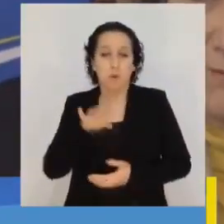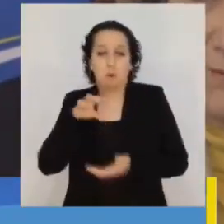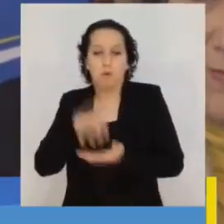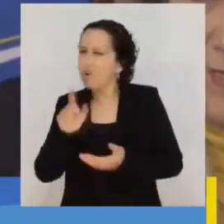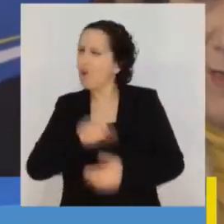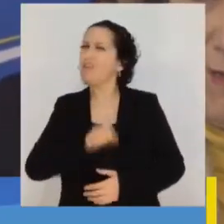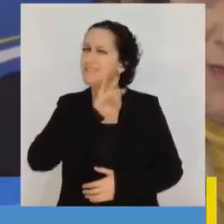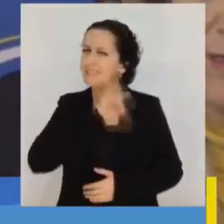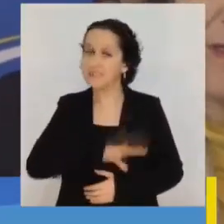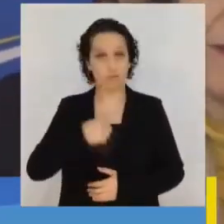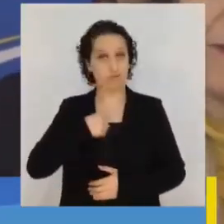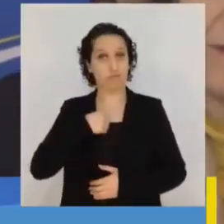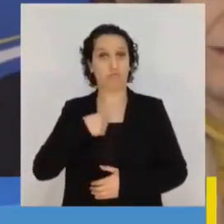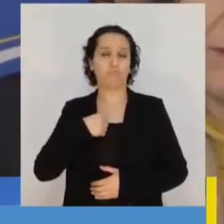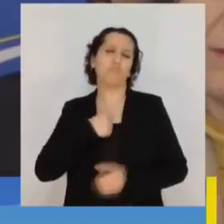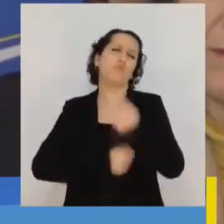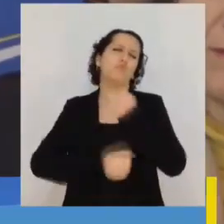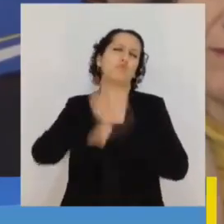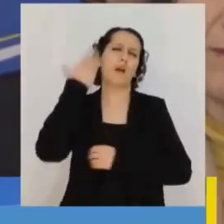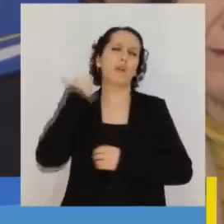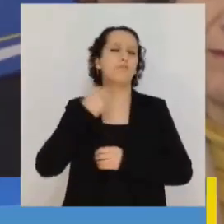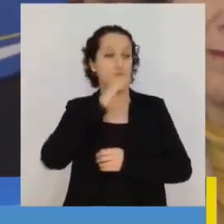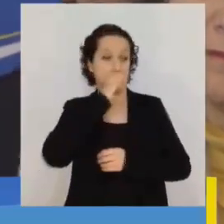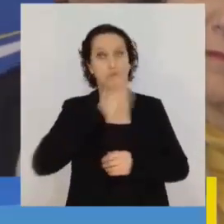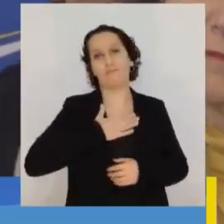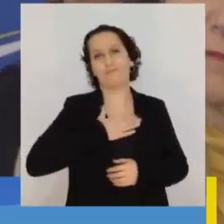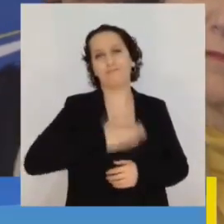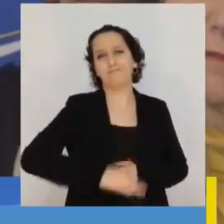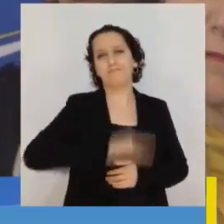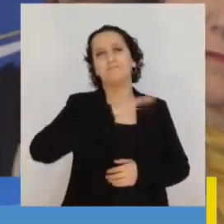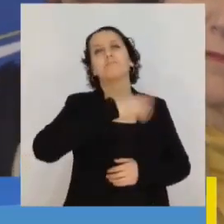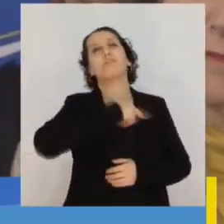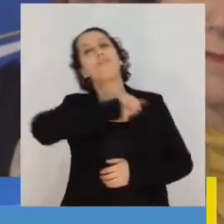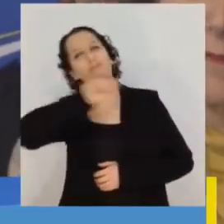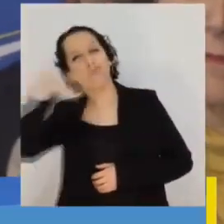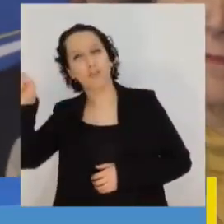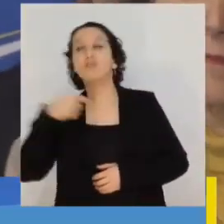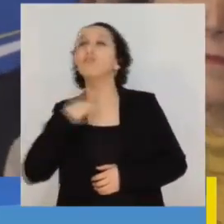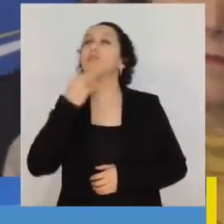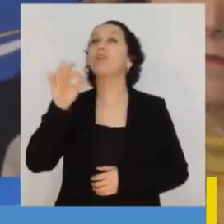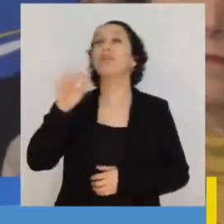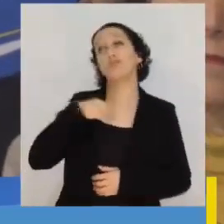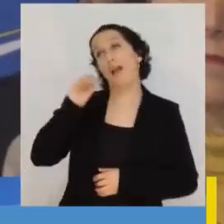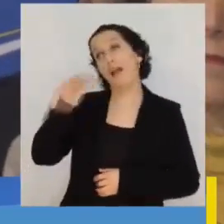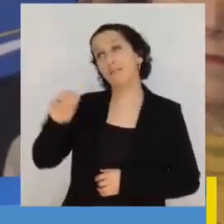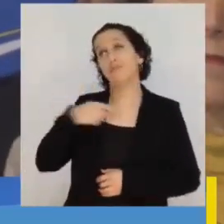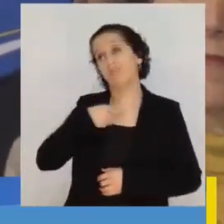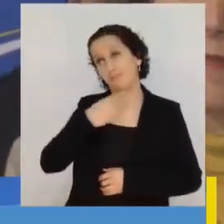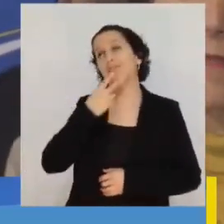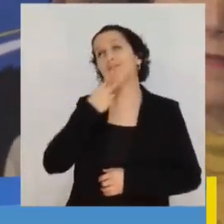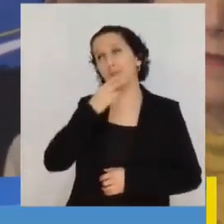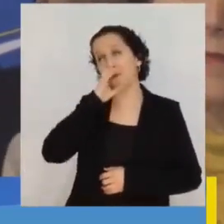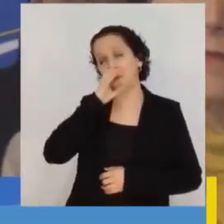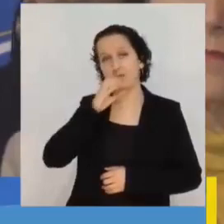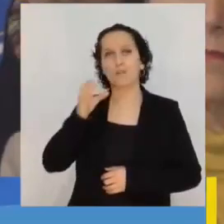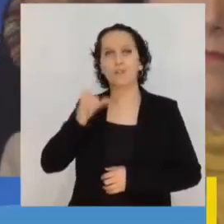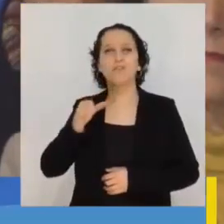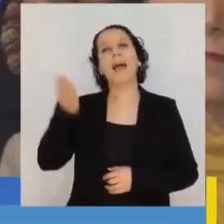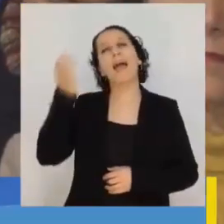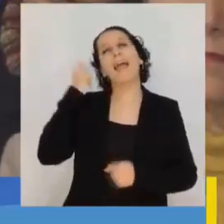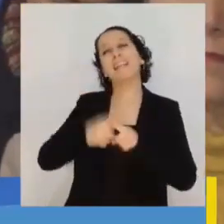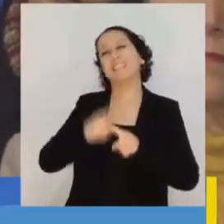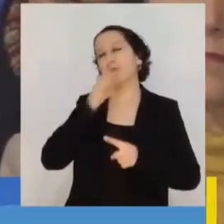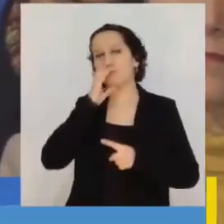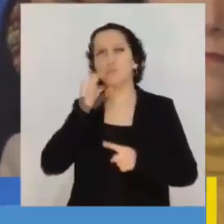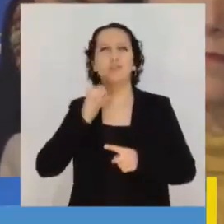porque yo salí de Concepción hace muchos años y siempre que digo que soy de Concepción hay un recibimiento en el público increíble,